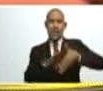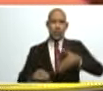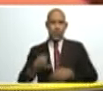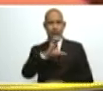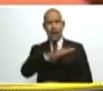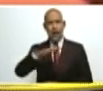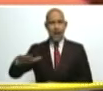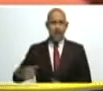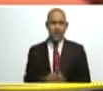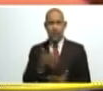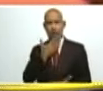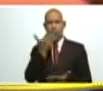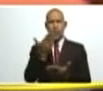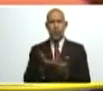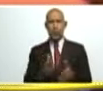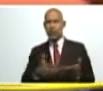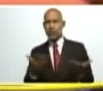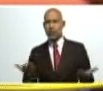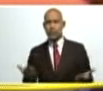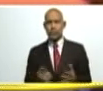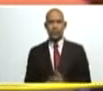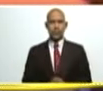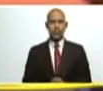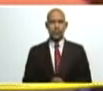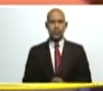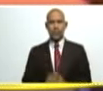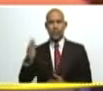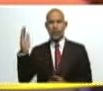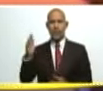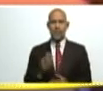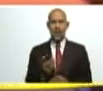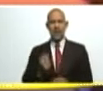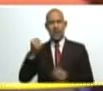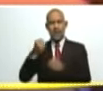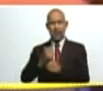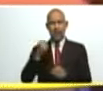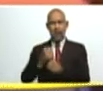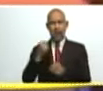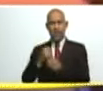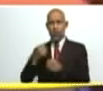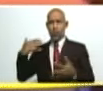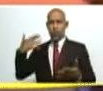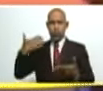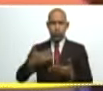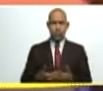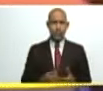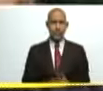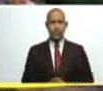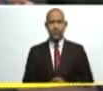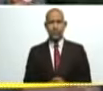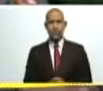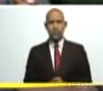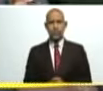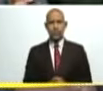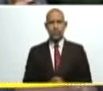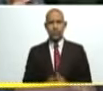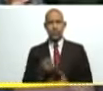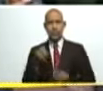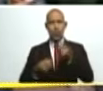las propuestas que viene de la jornada de trabajo que ustedes han tenido, que, como decía